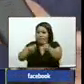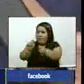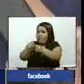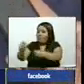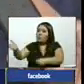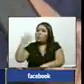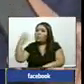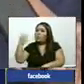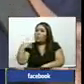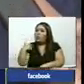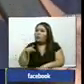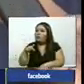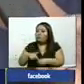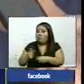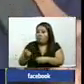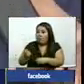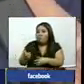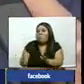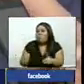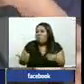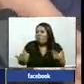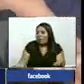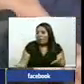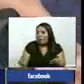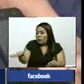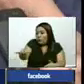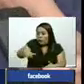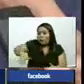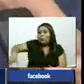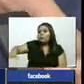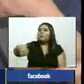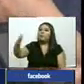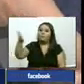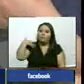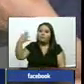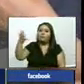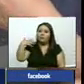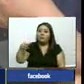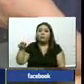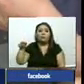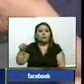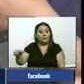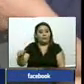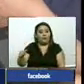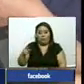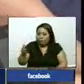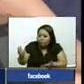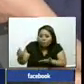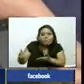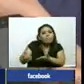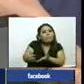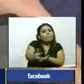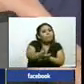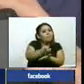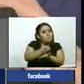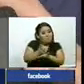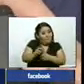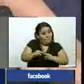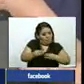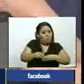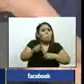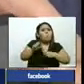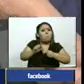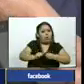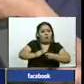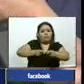Su fuerza y presencia es en toda esa zona. Al recolectar dinero, ellos tienen la capacidad de